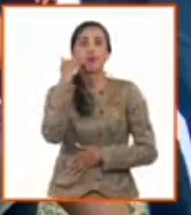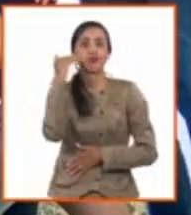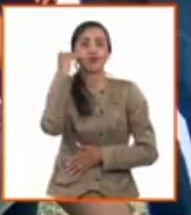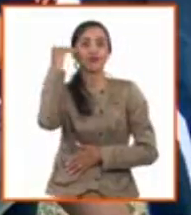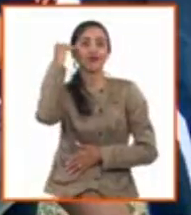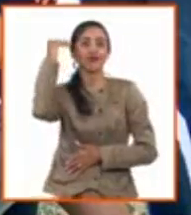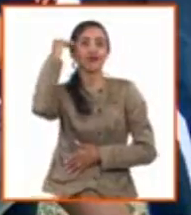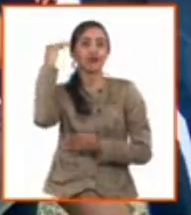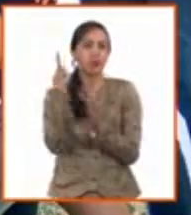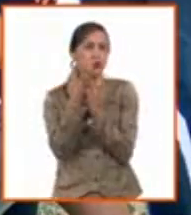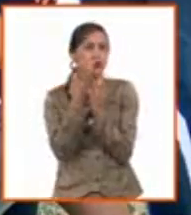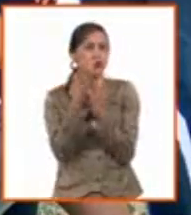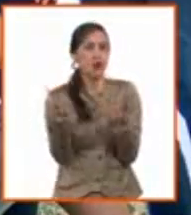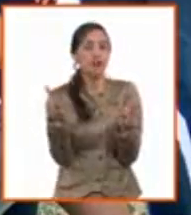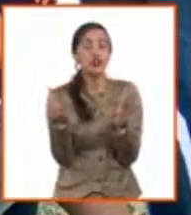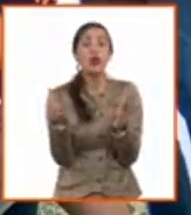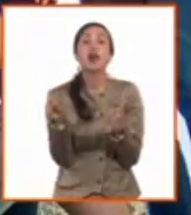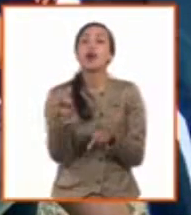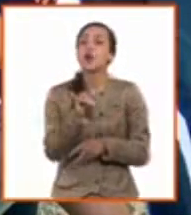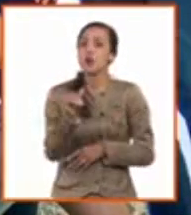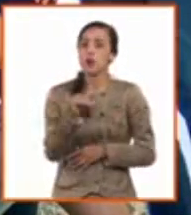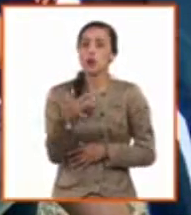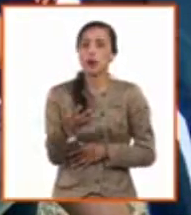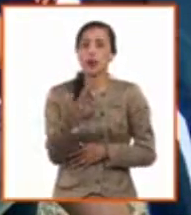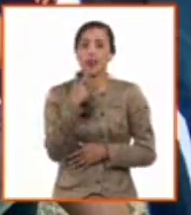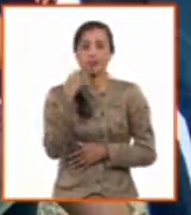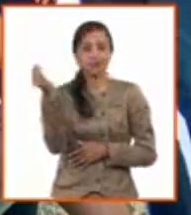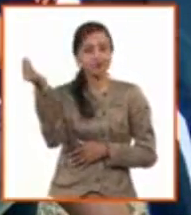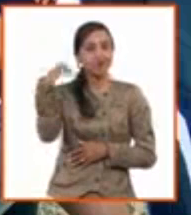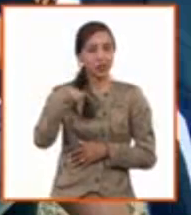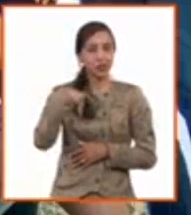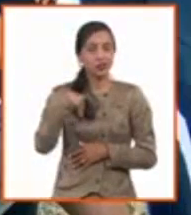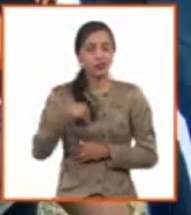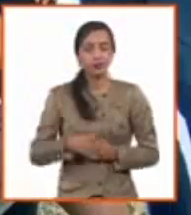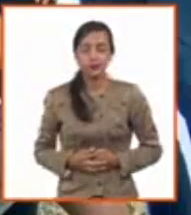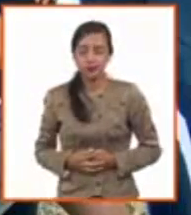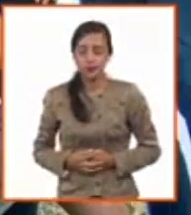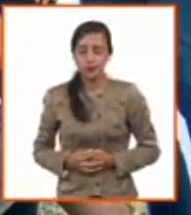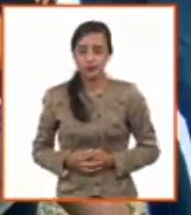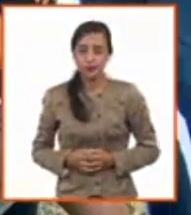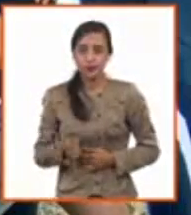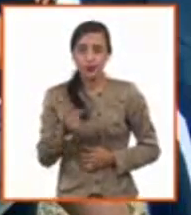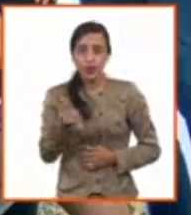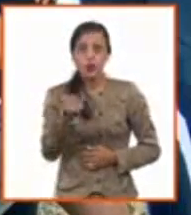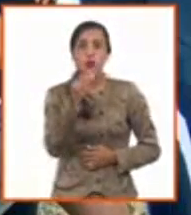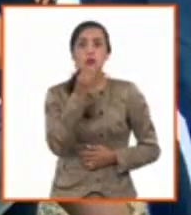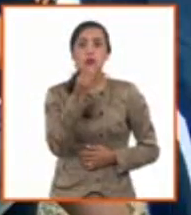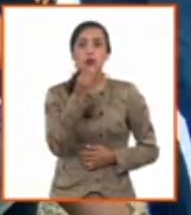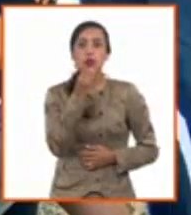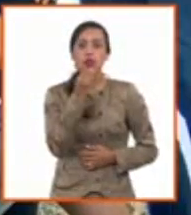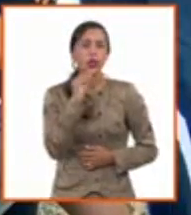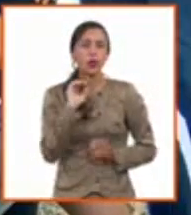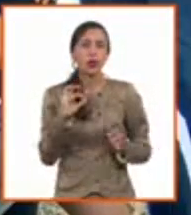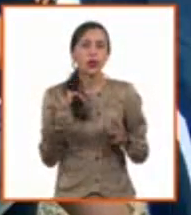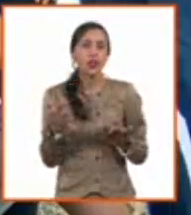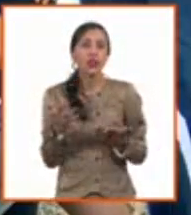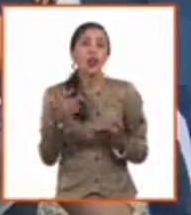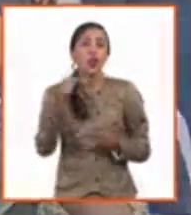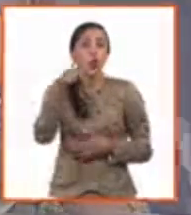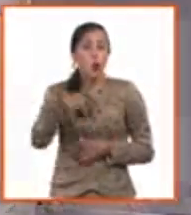formación de profesionales con este tipo de conocimiento y desperdicia eso nos ha permitido